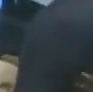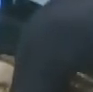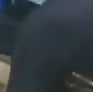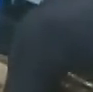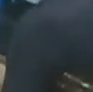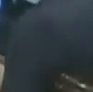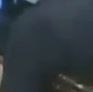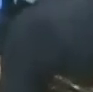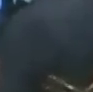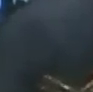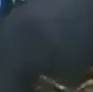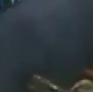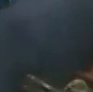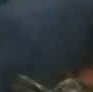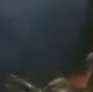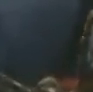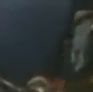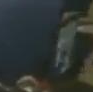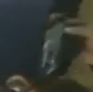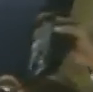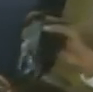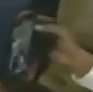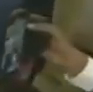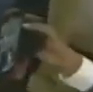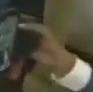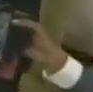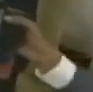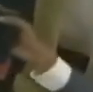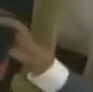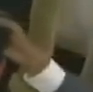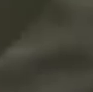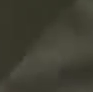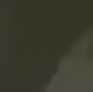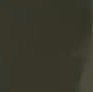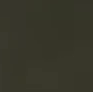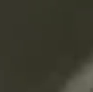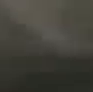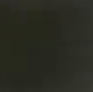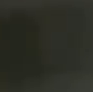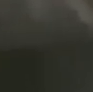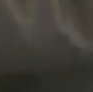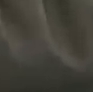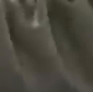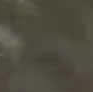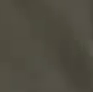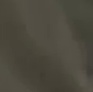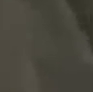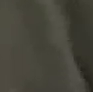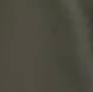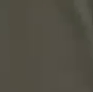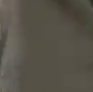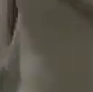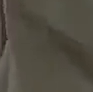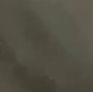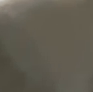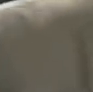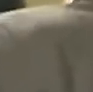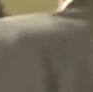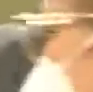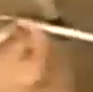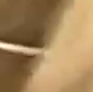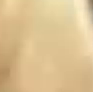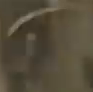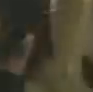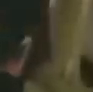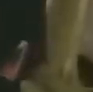portafolio bien delineado y definido, somos expertos en la atracción de inversiones y definir, claro, donde Venezuela debe trabajar para el crecimiento de